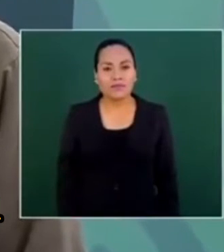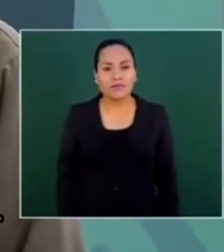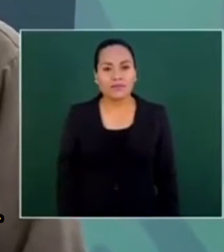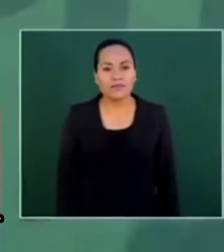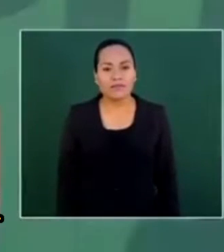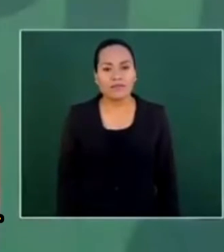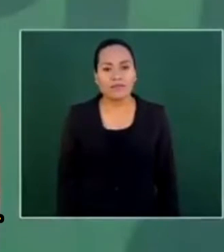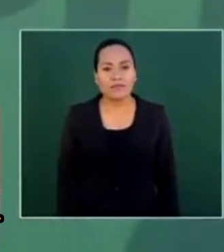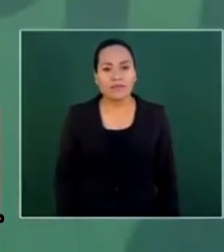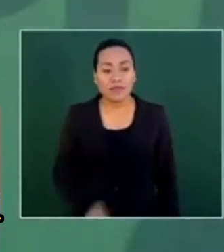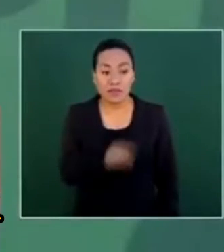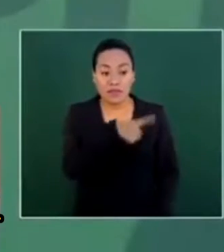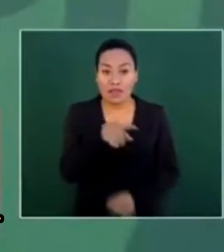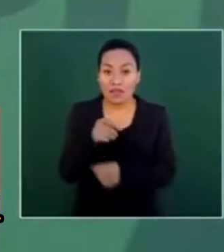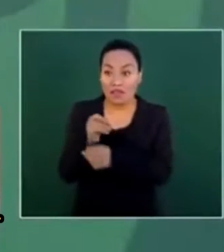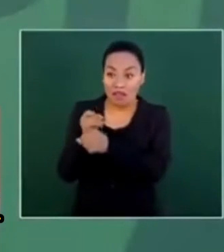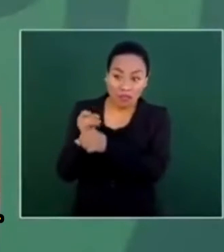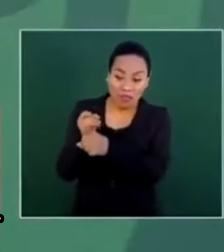Mentirosa,